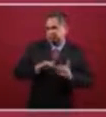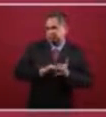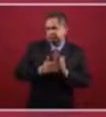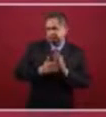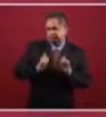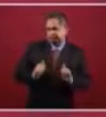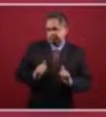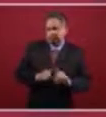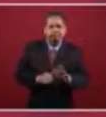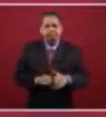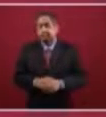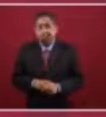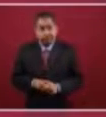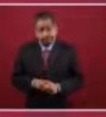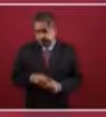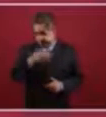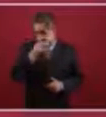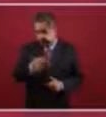pues